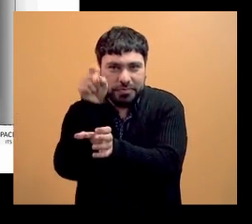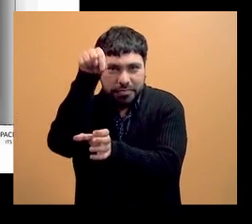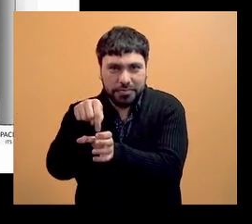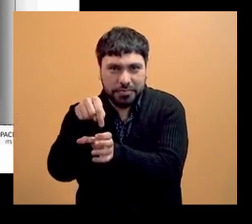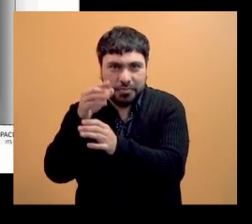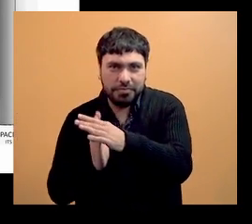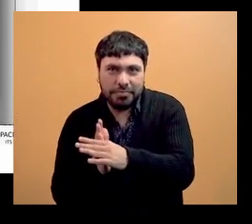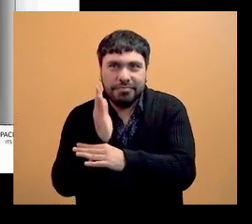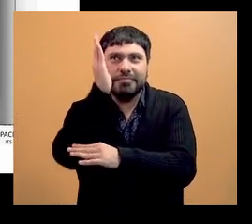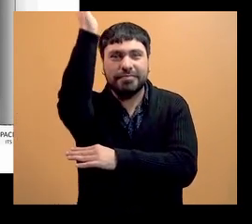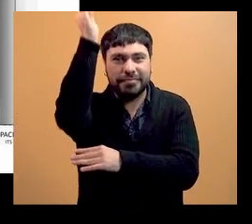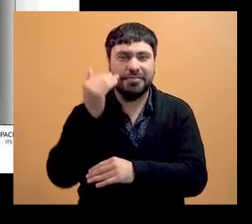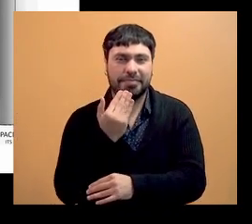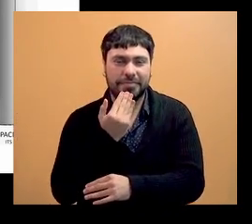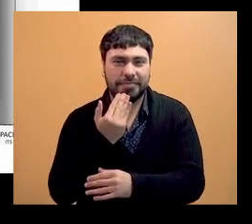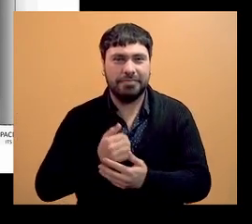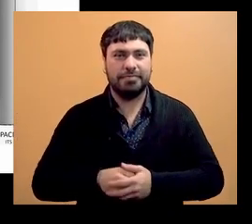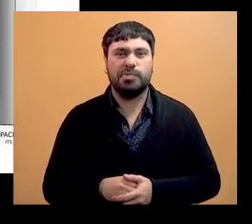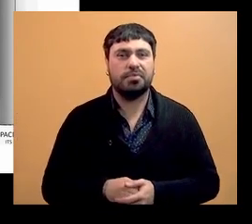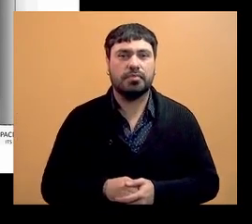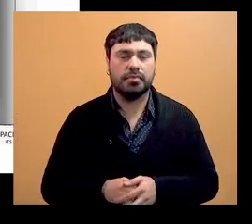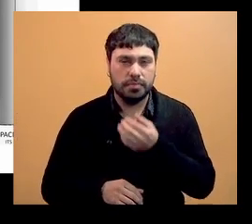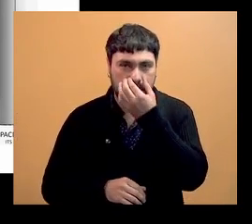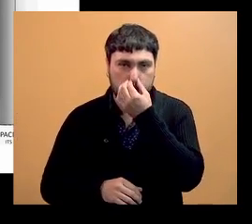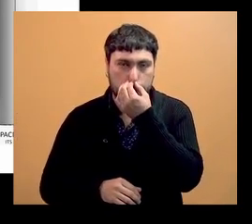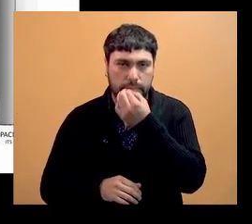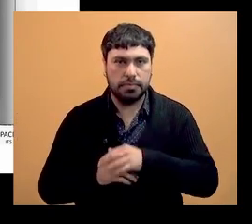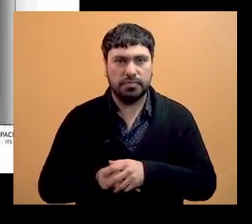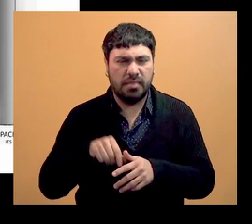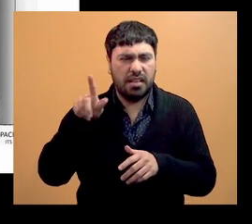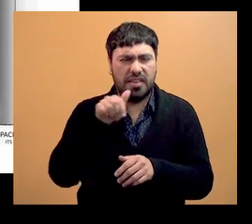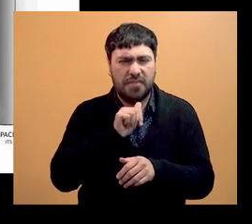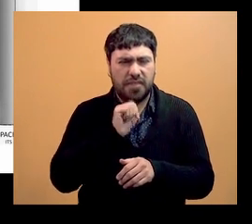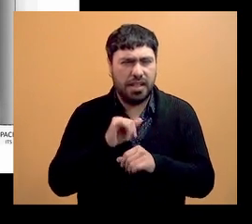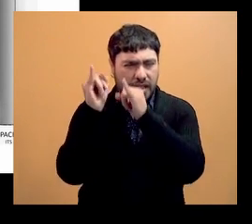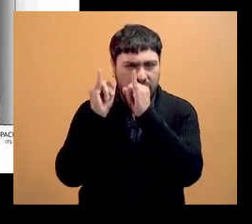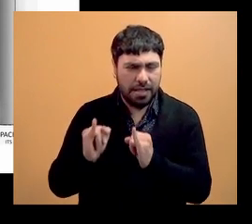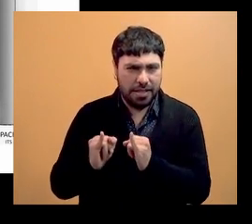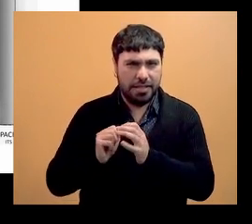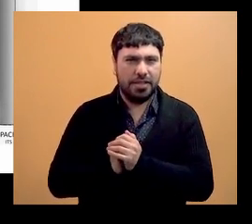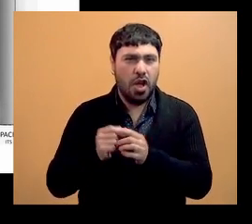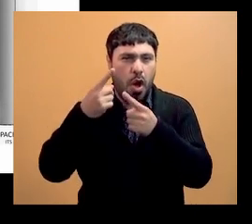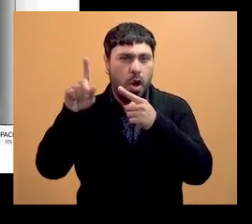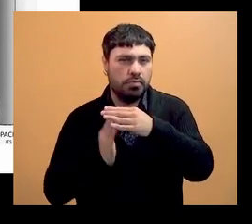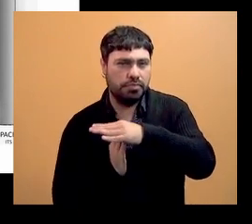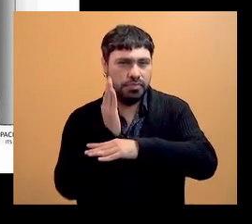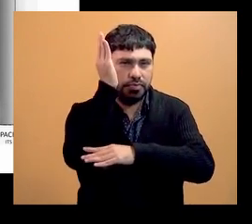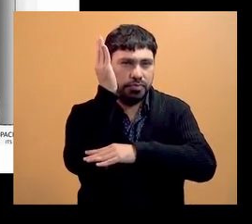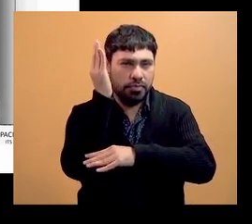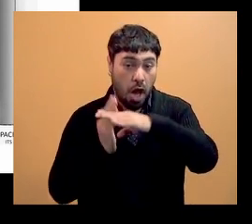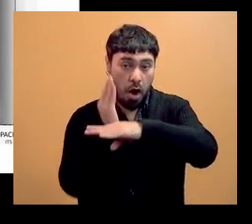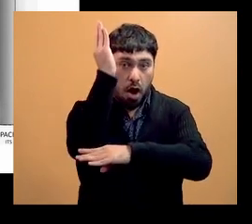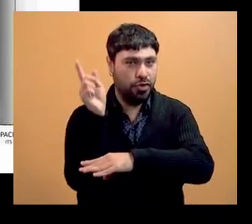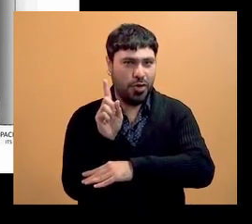Internacional. También hace falta en este dibujo el Starliner de Boeing, que no es un cohete, pero es una cápsula